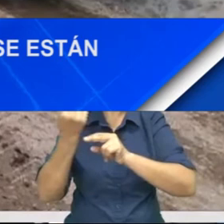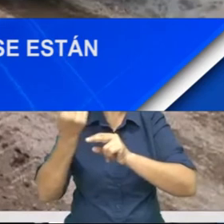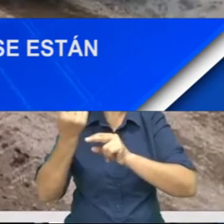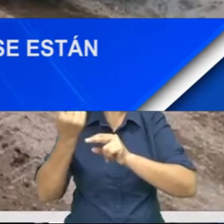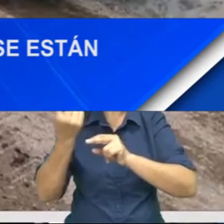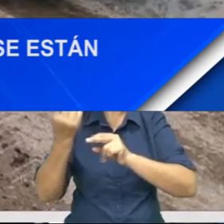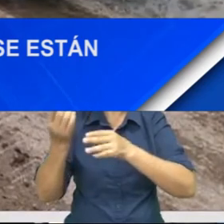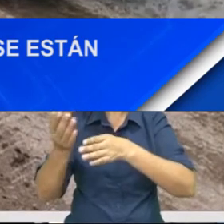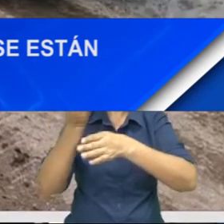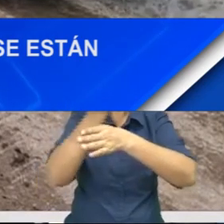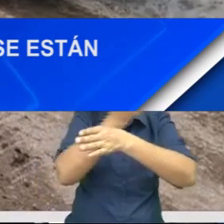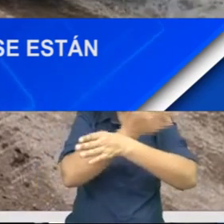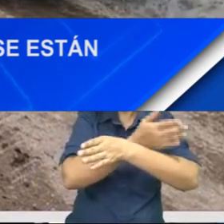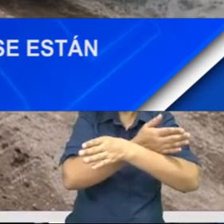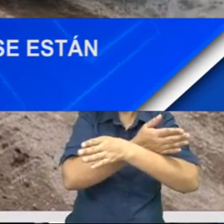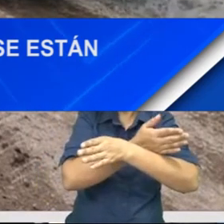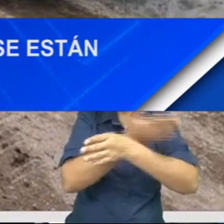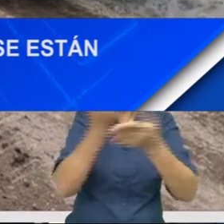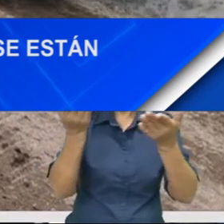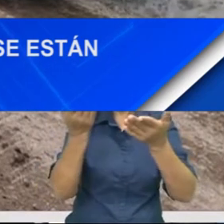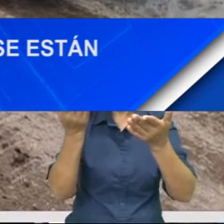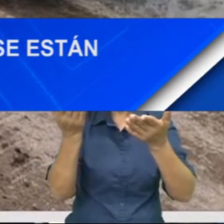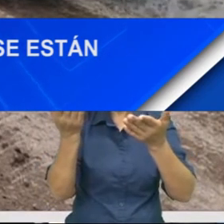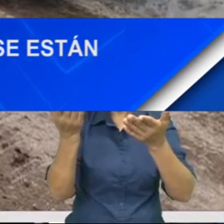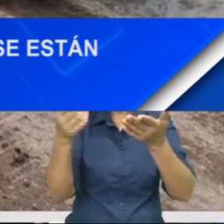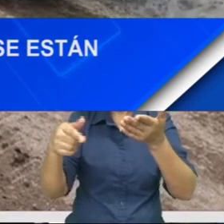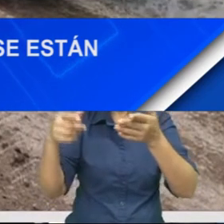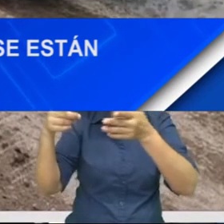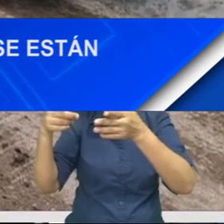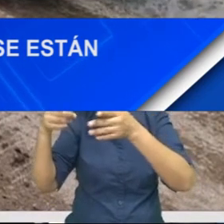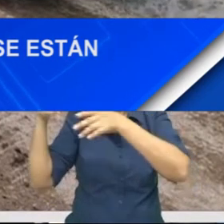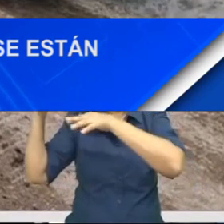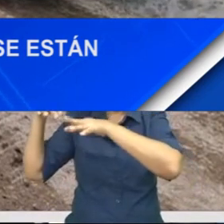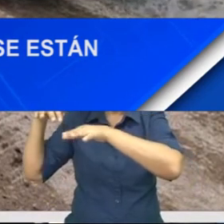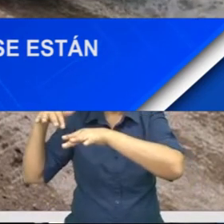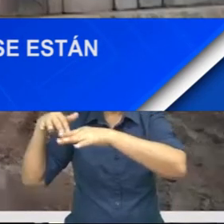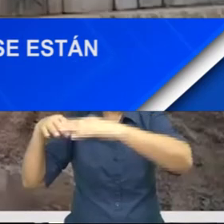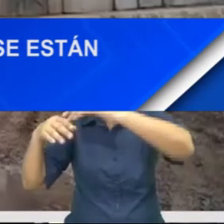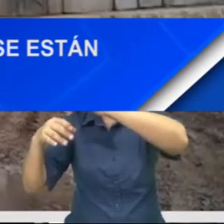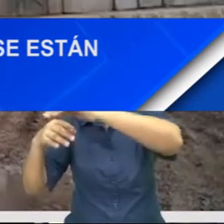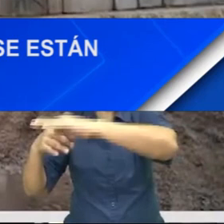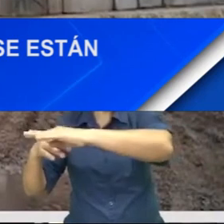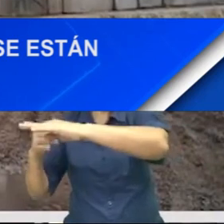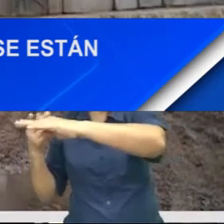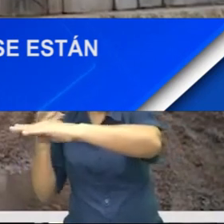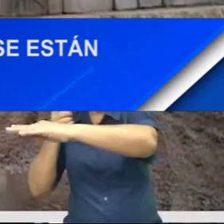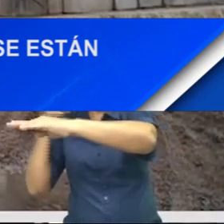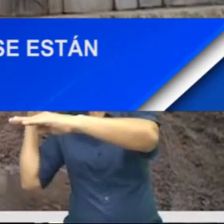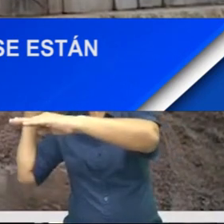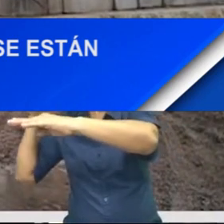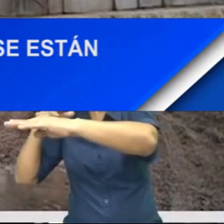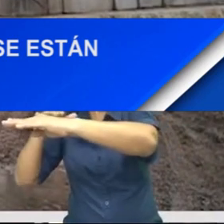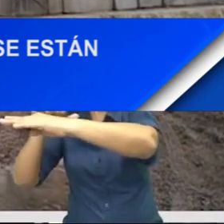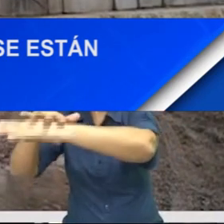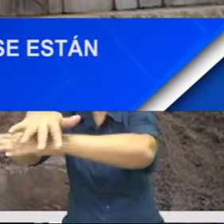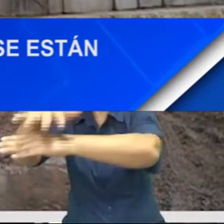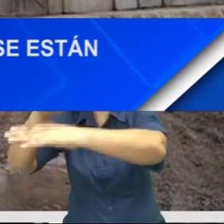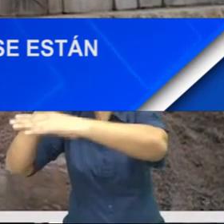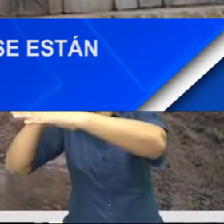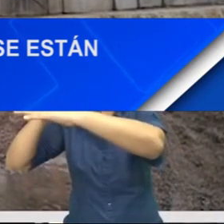que estaba ya superada por las corrientes y por las grandes caudales de